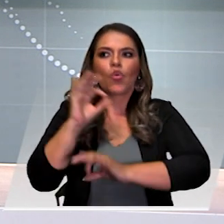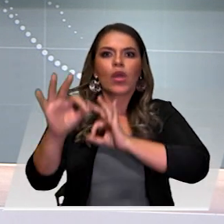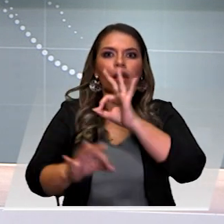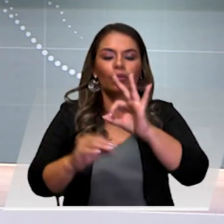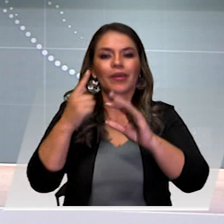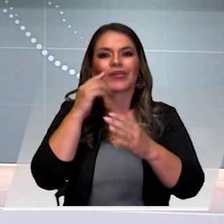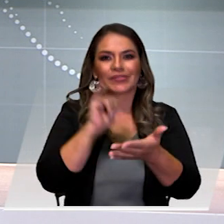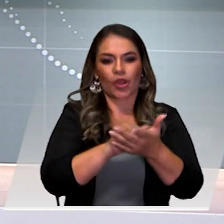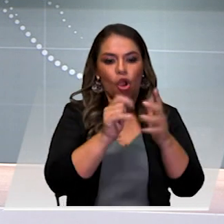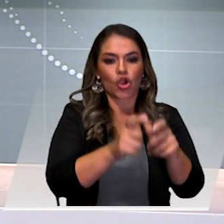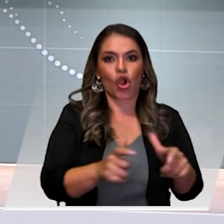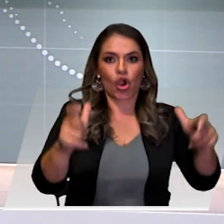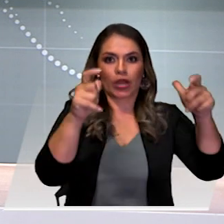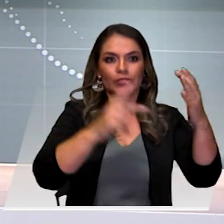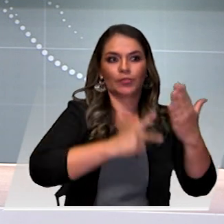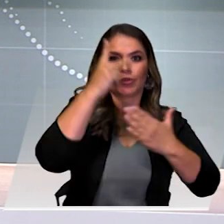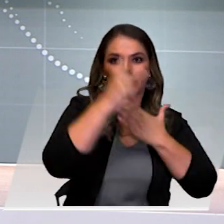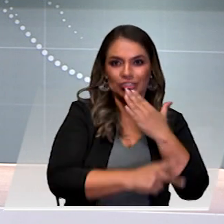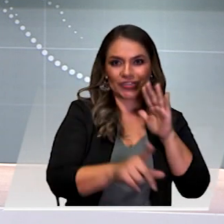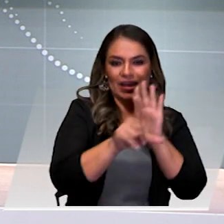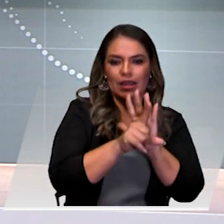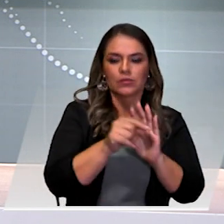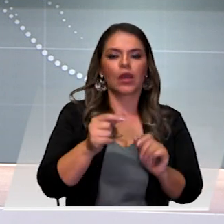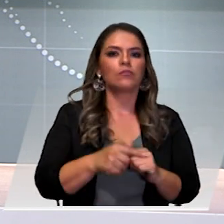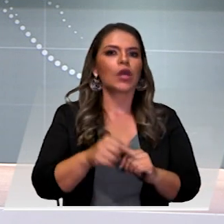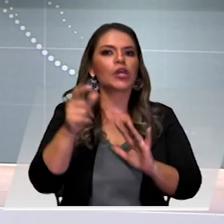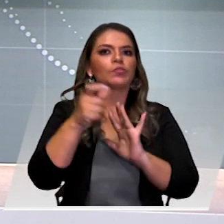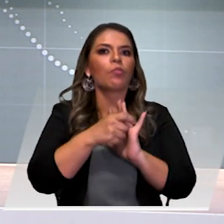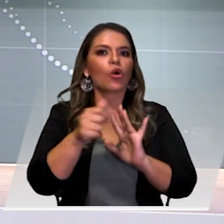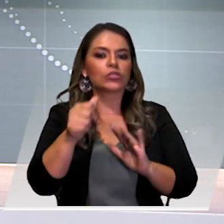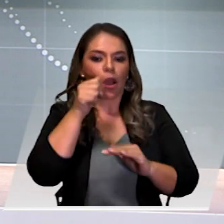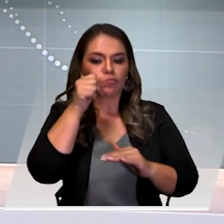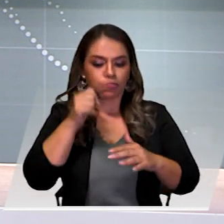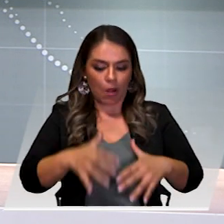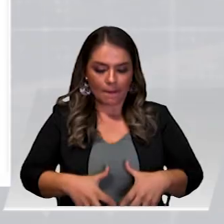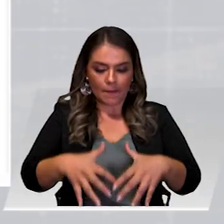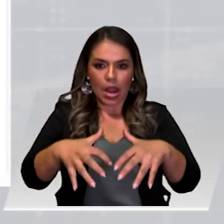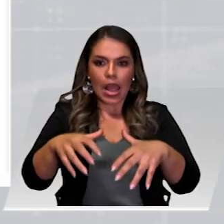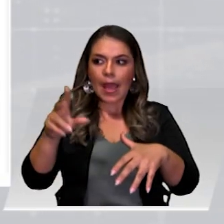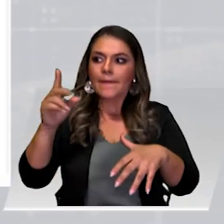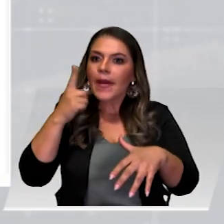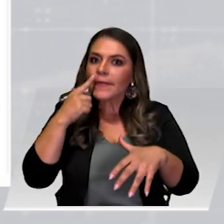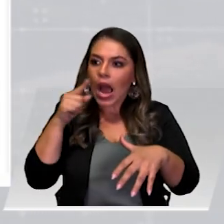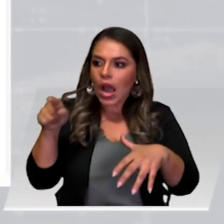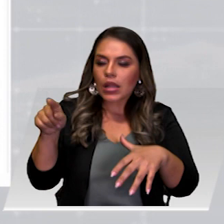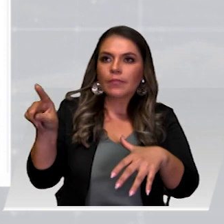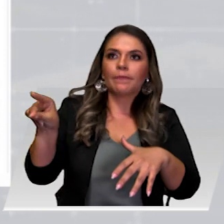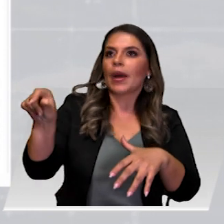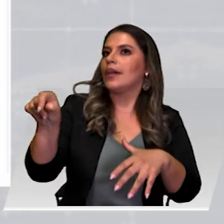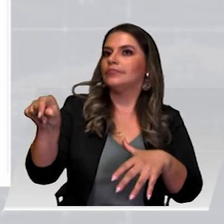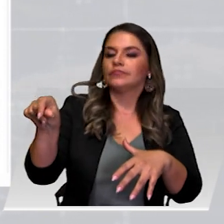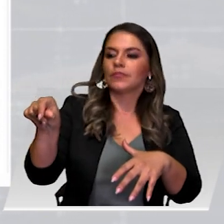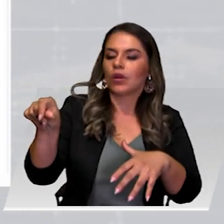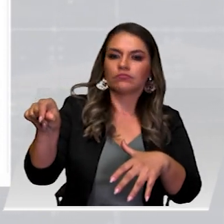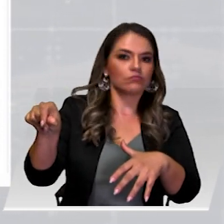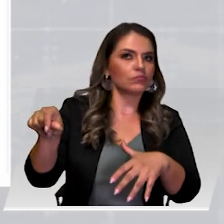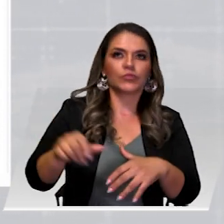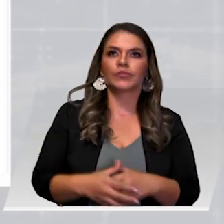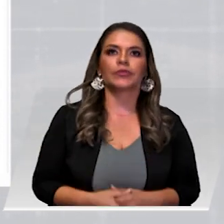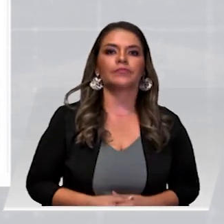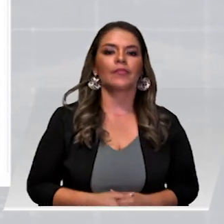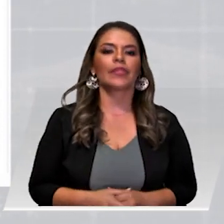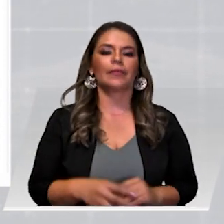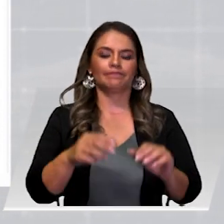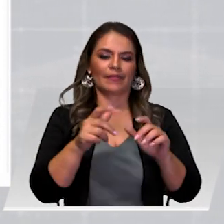todo trabajador cuya esposa o pareja permanente se encuentre en estado de embarazo. La plenaria del Senado aprobó en segundo